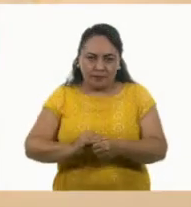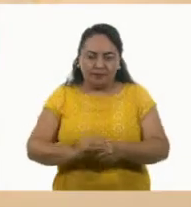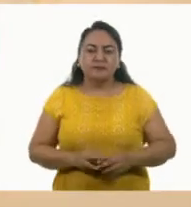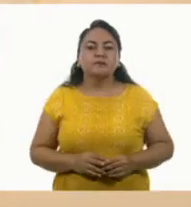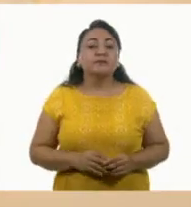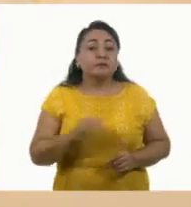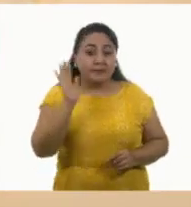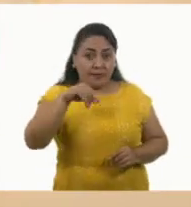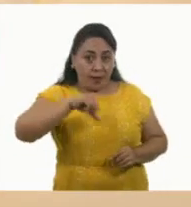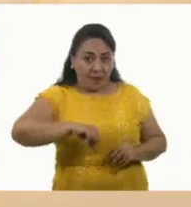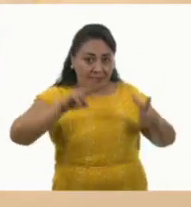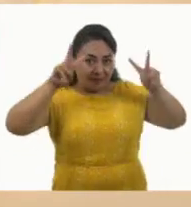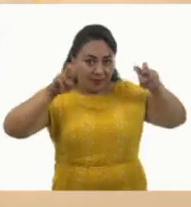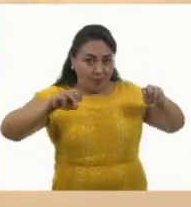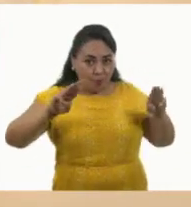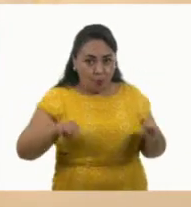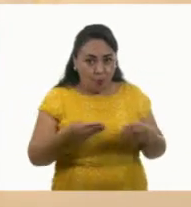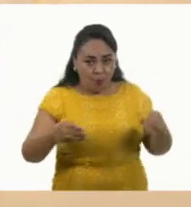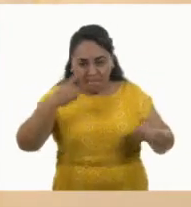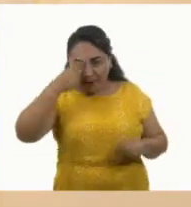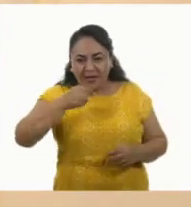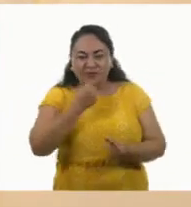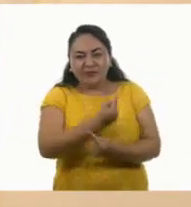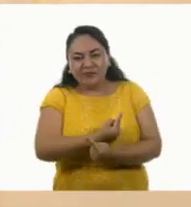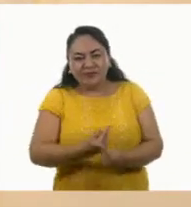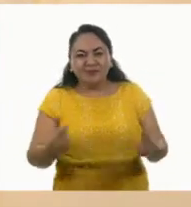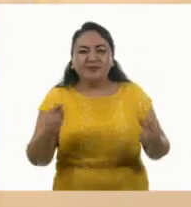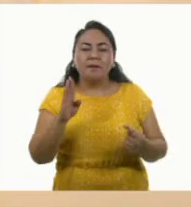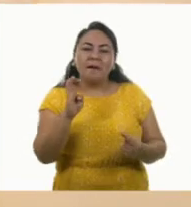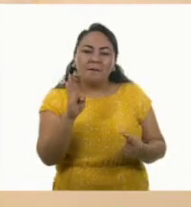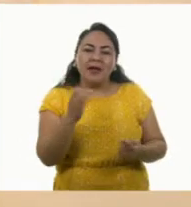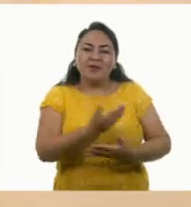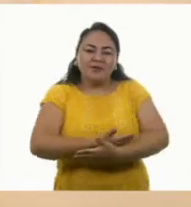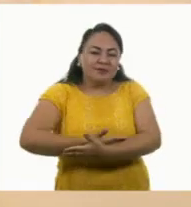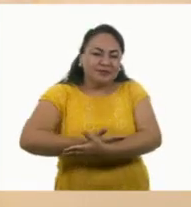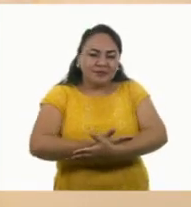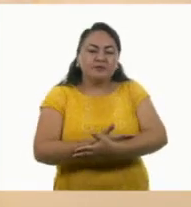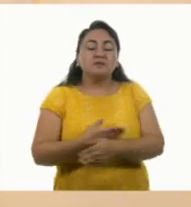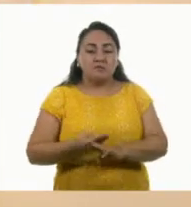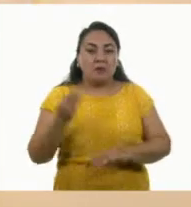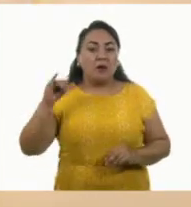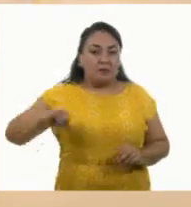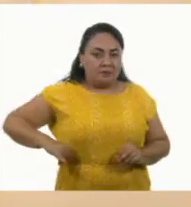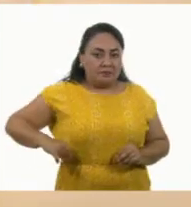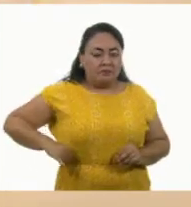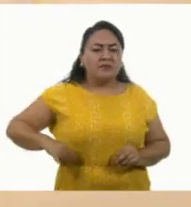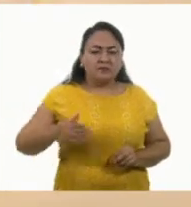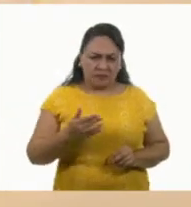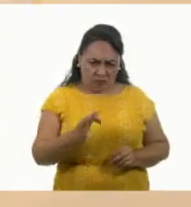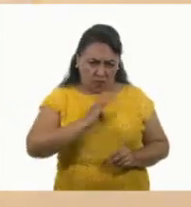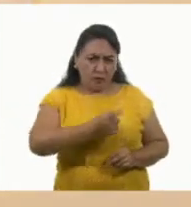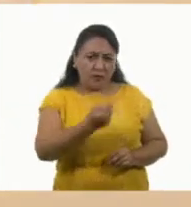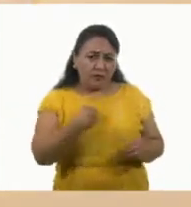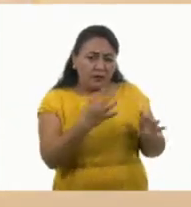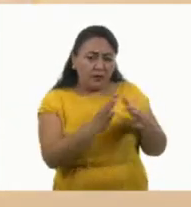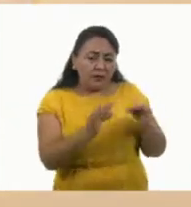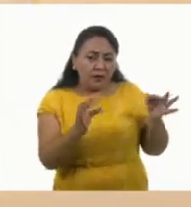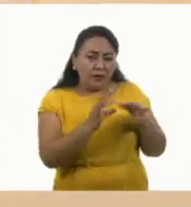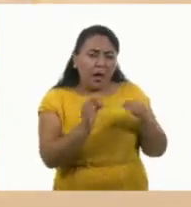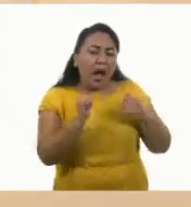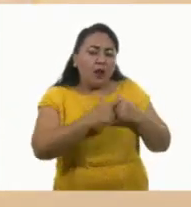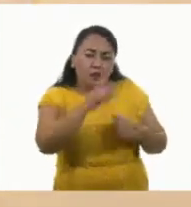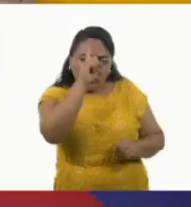Lili, este tema de la música para los bebés, niñas y niños me parece muy interesante. ¿Podrías compartirnos